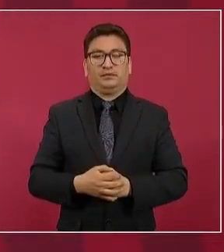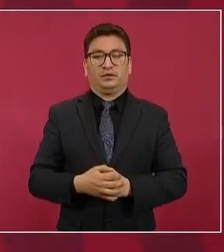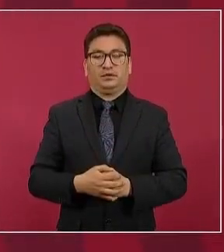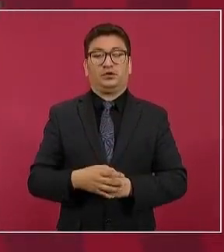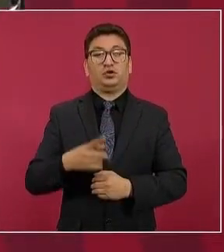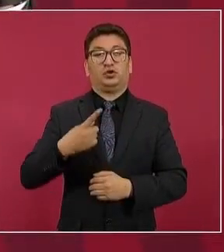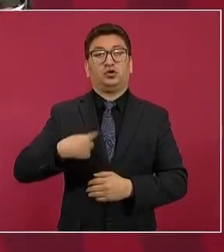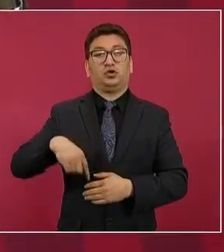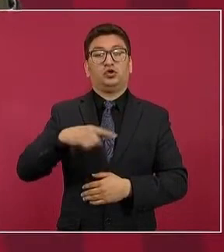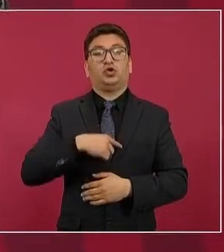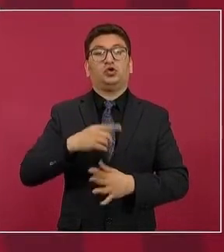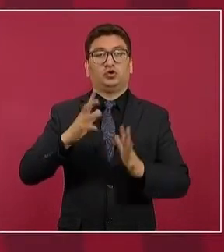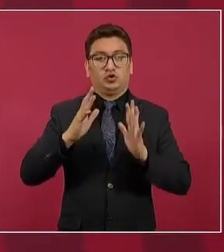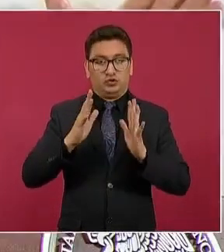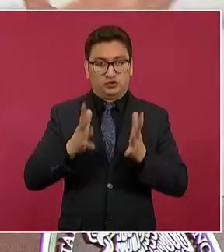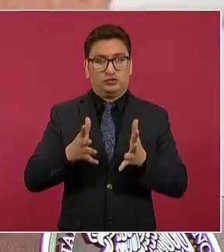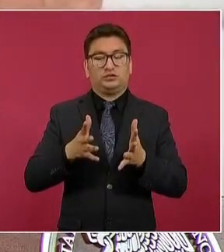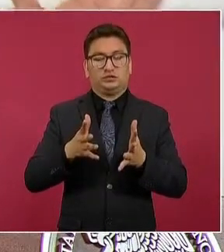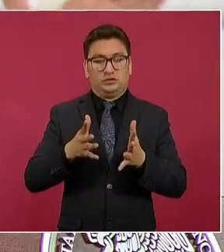dedicándonos